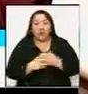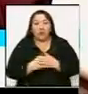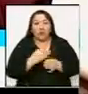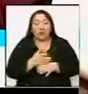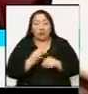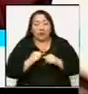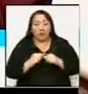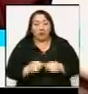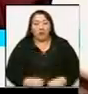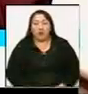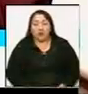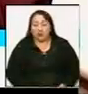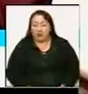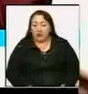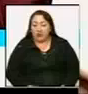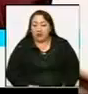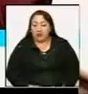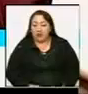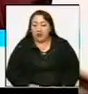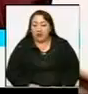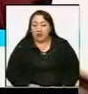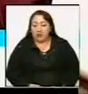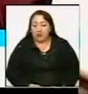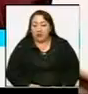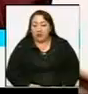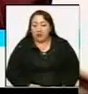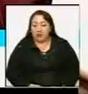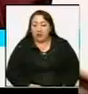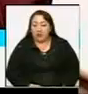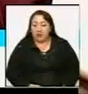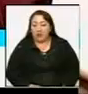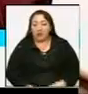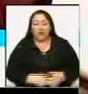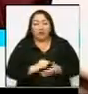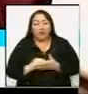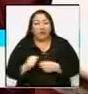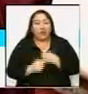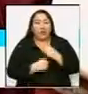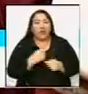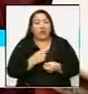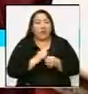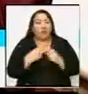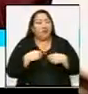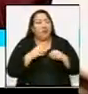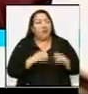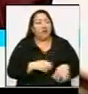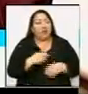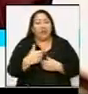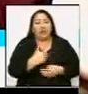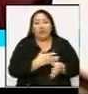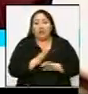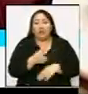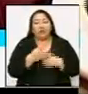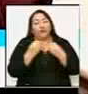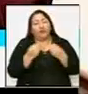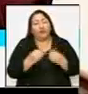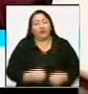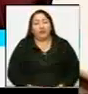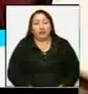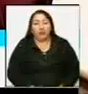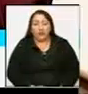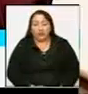de permanencia. No creo que esté todos los meses, todos los años cambiando de camiseta, mi renuncia, entro, salgo, por